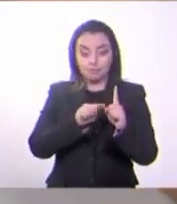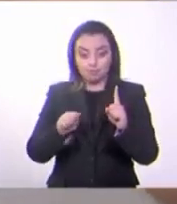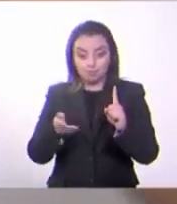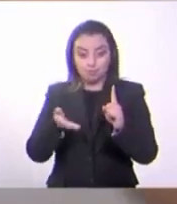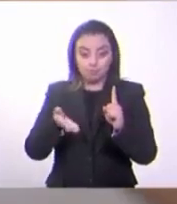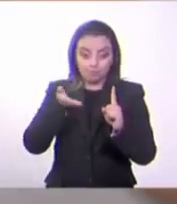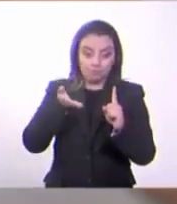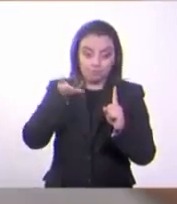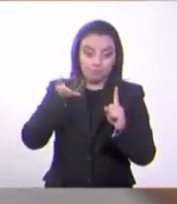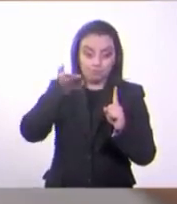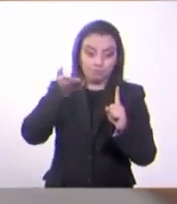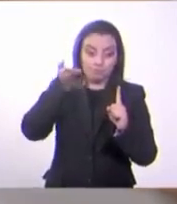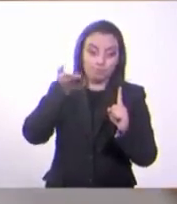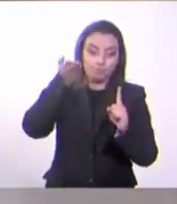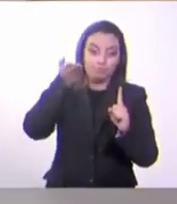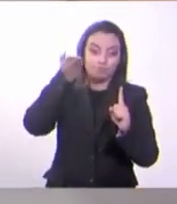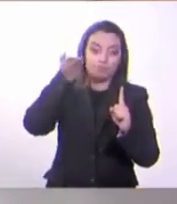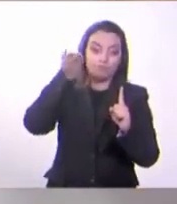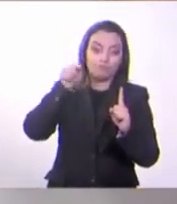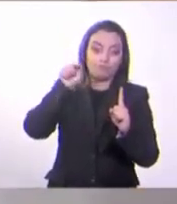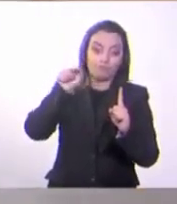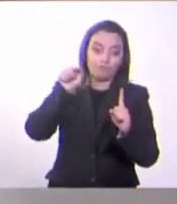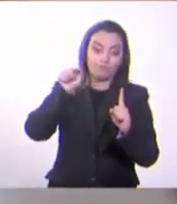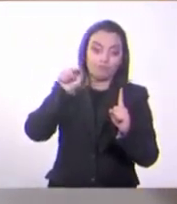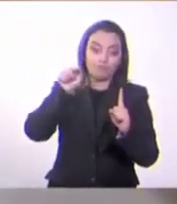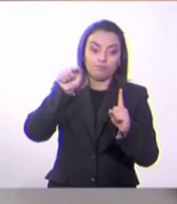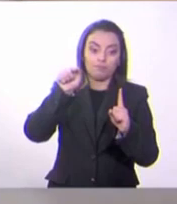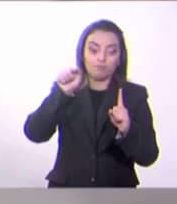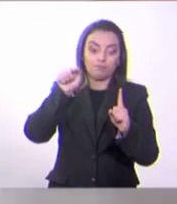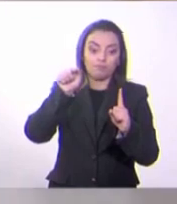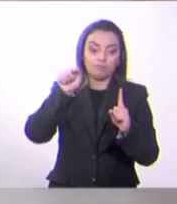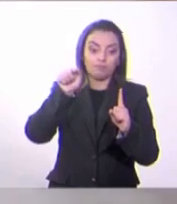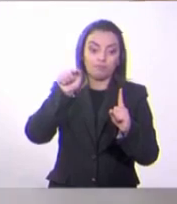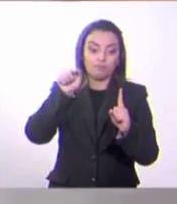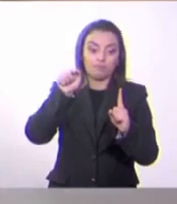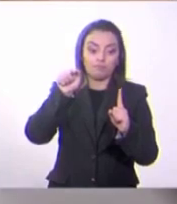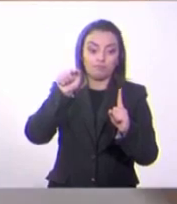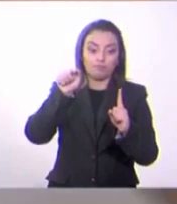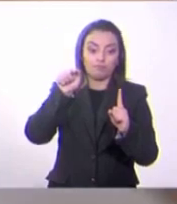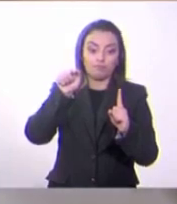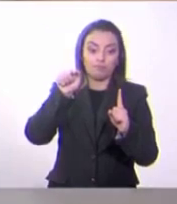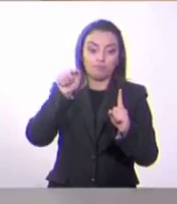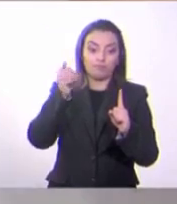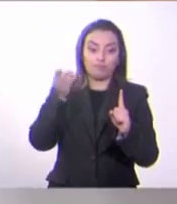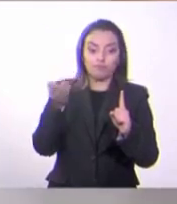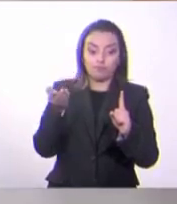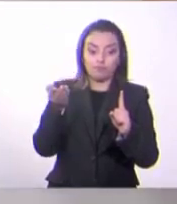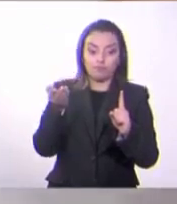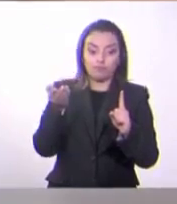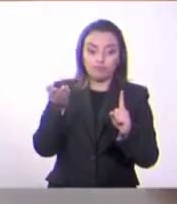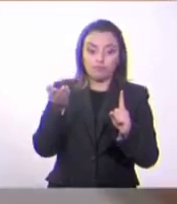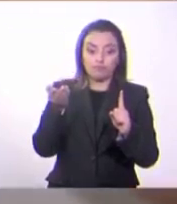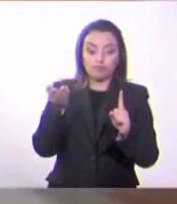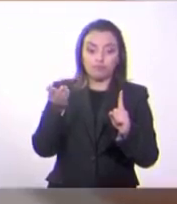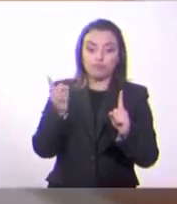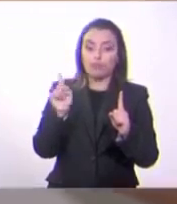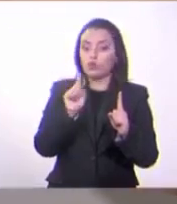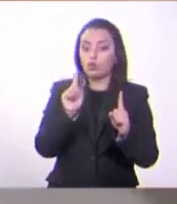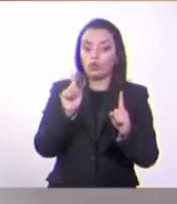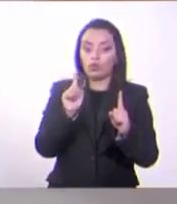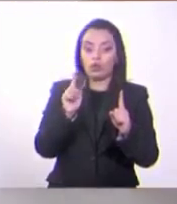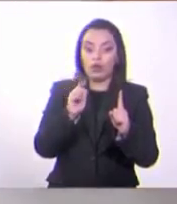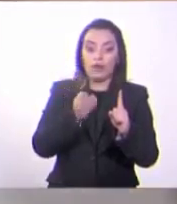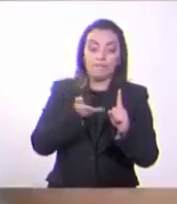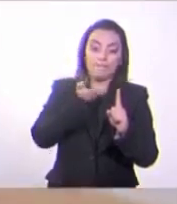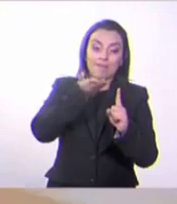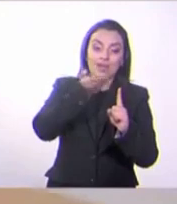creciendo. Significa, si esto lleva a la tendencia, que sabemos que la línea recta lleva esa tendencia, ya no se acerca a 4, sino que va tomando